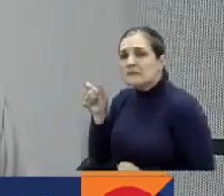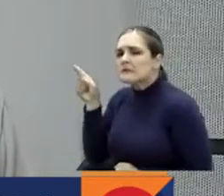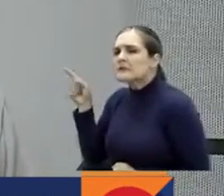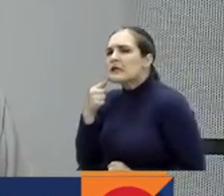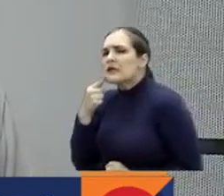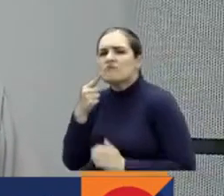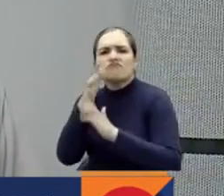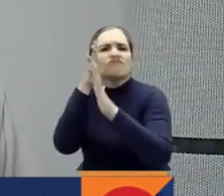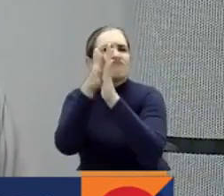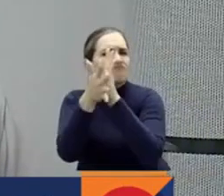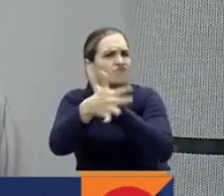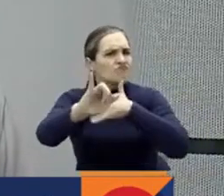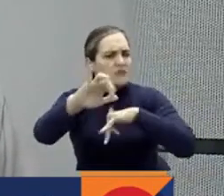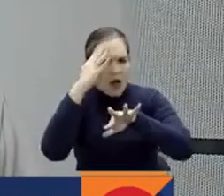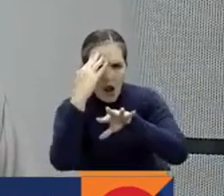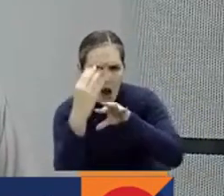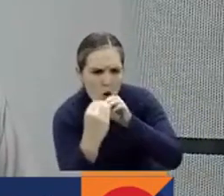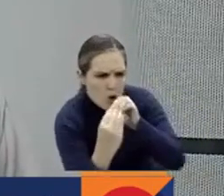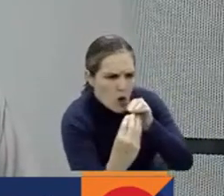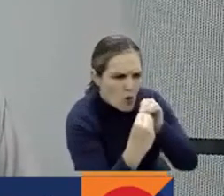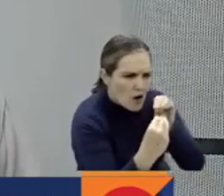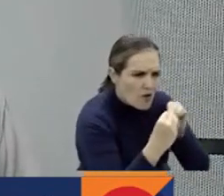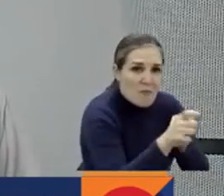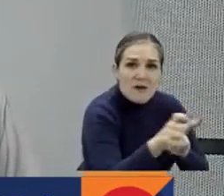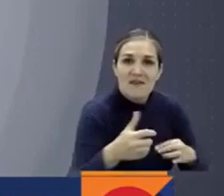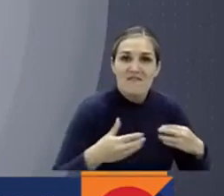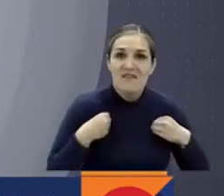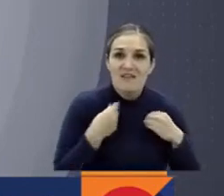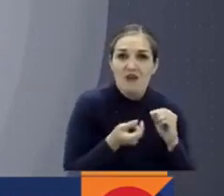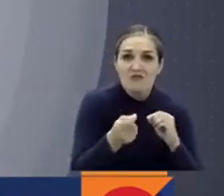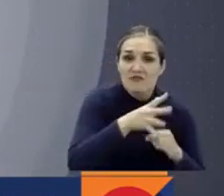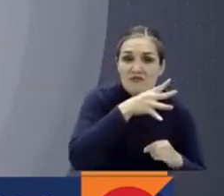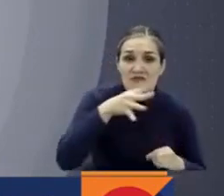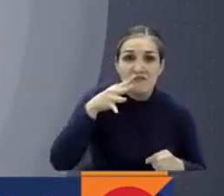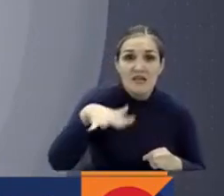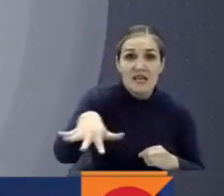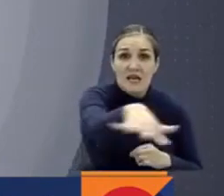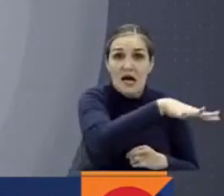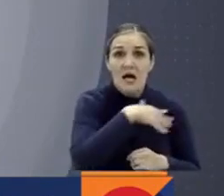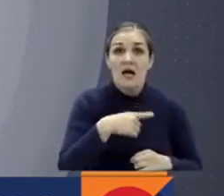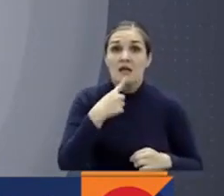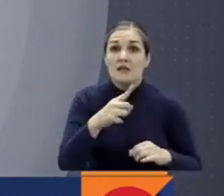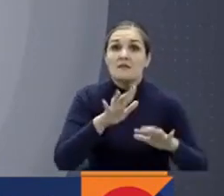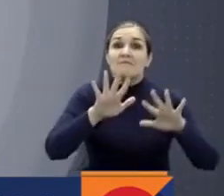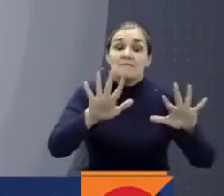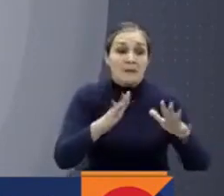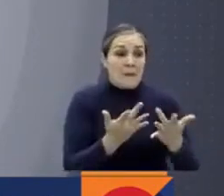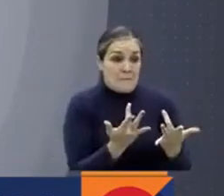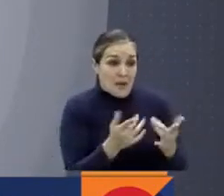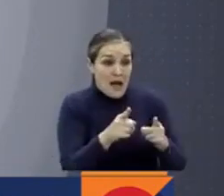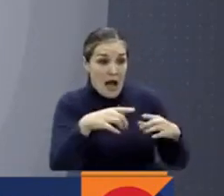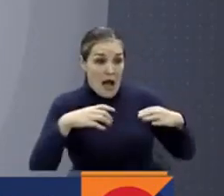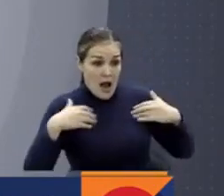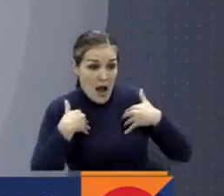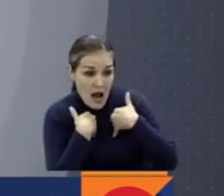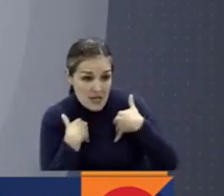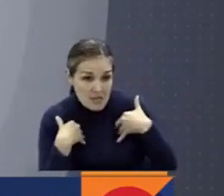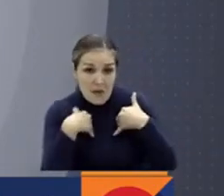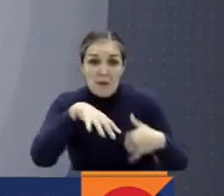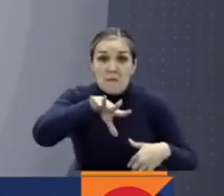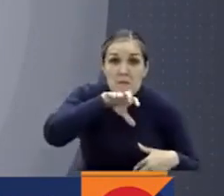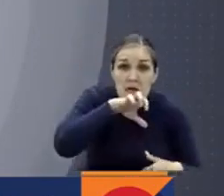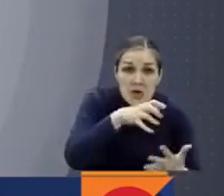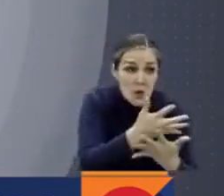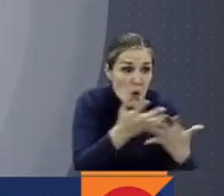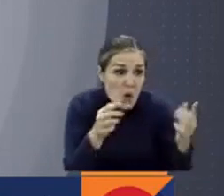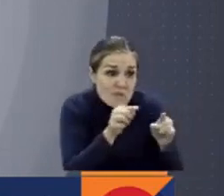a un acuerdo con algunas familias pobladoras de estas zonas rurales que mientras llega la logística para el traslado de sus animales y mascotas, ellos